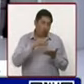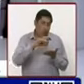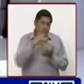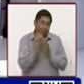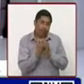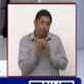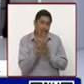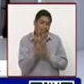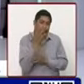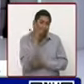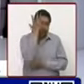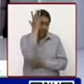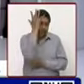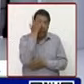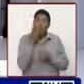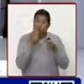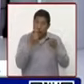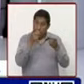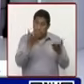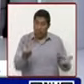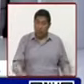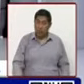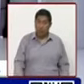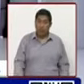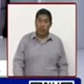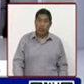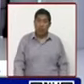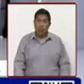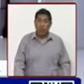o reforestación le compete a usted, ¿verdad?